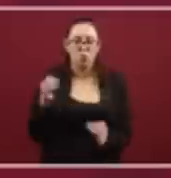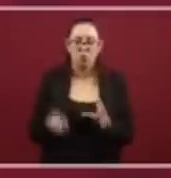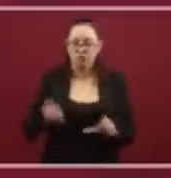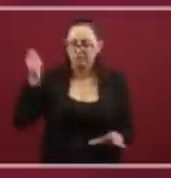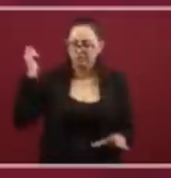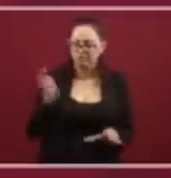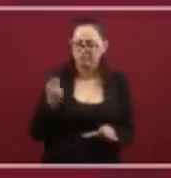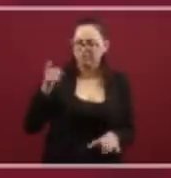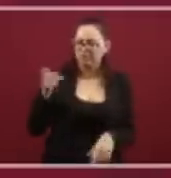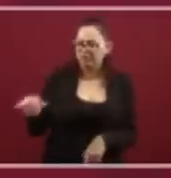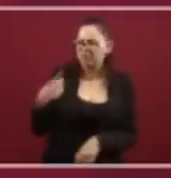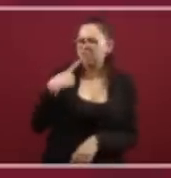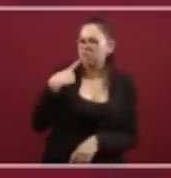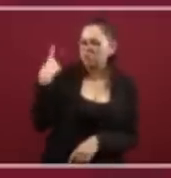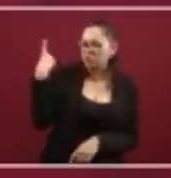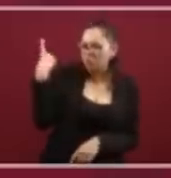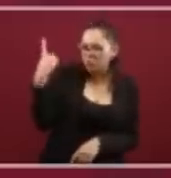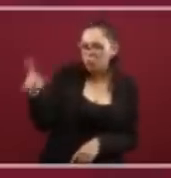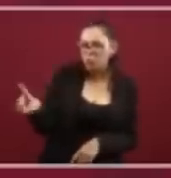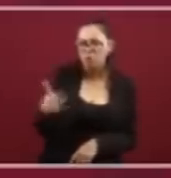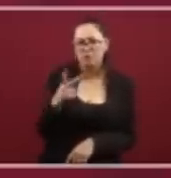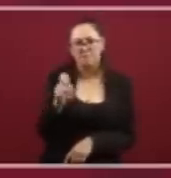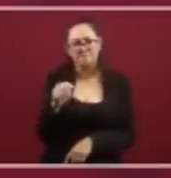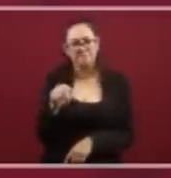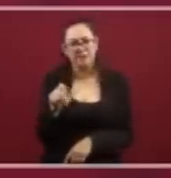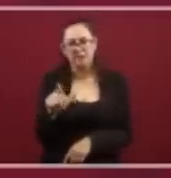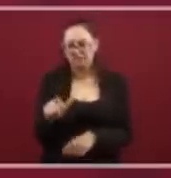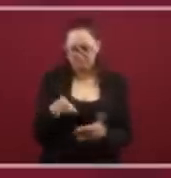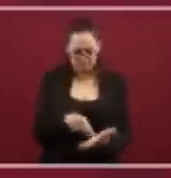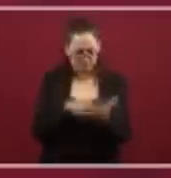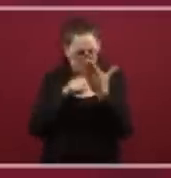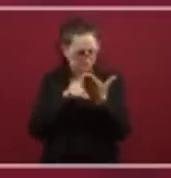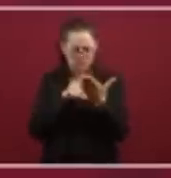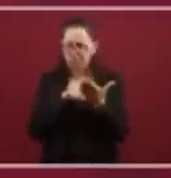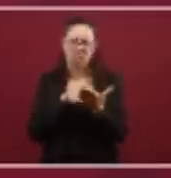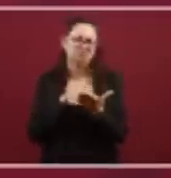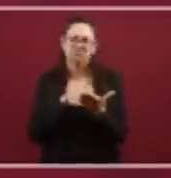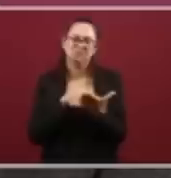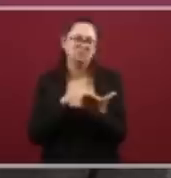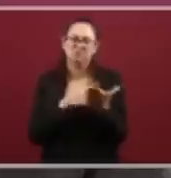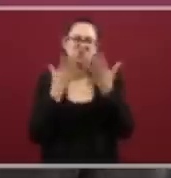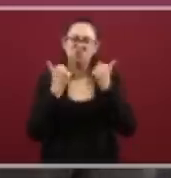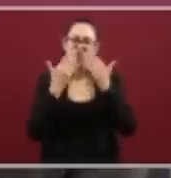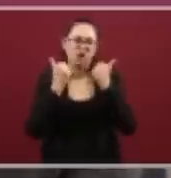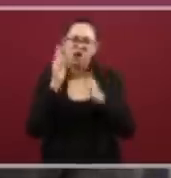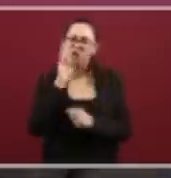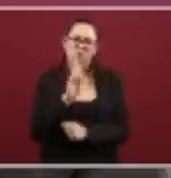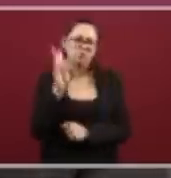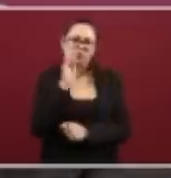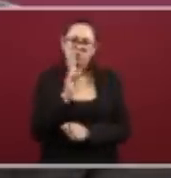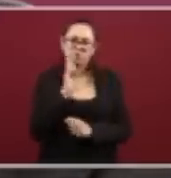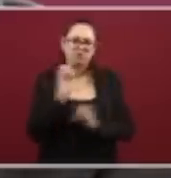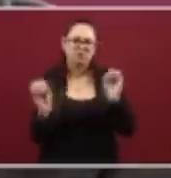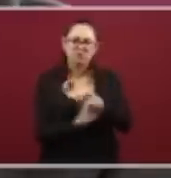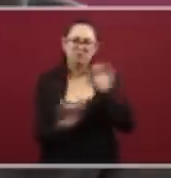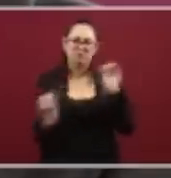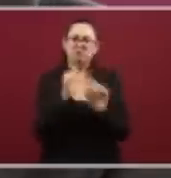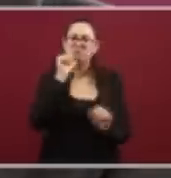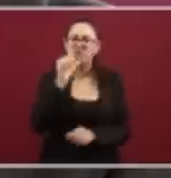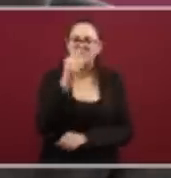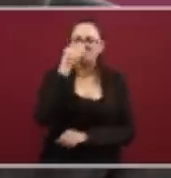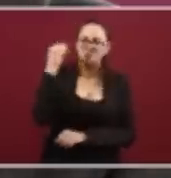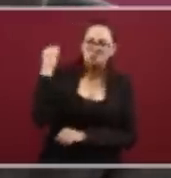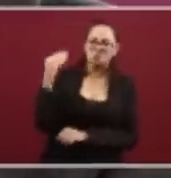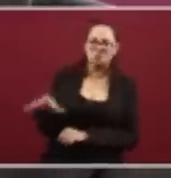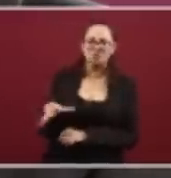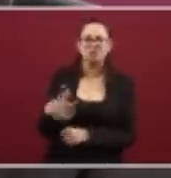la causa penal por la que se encontraban ellos detenidos no era consiste en todavía elementos suficientes de prueba y